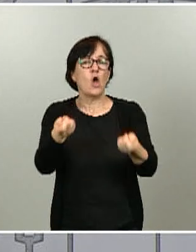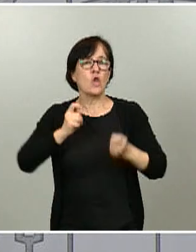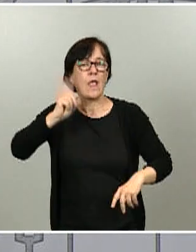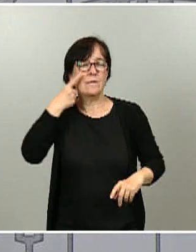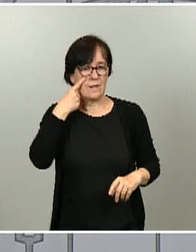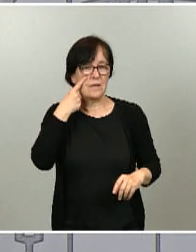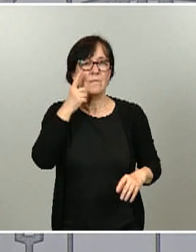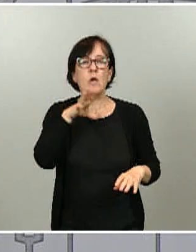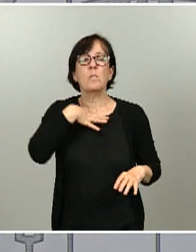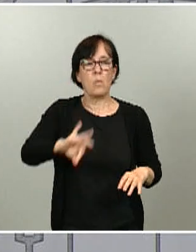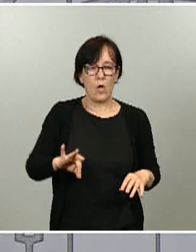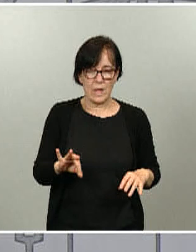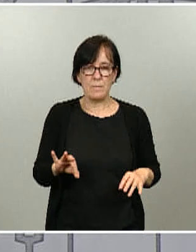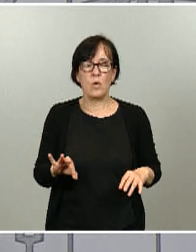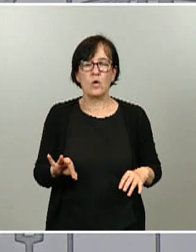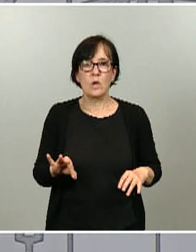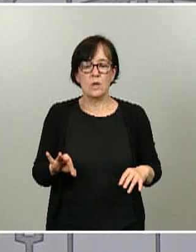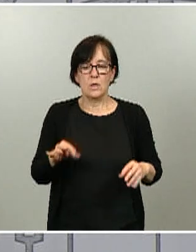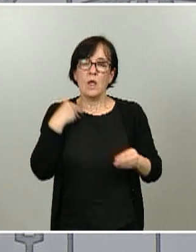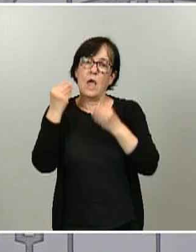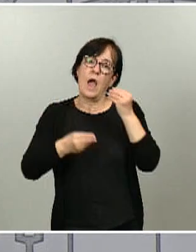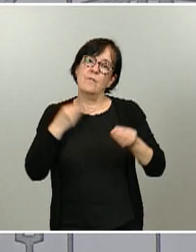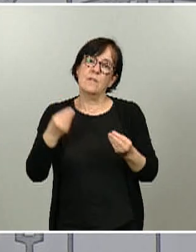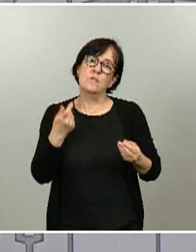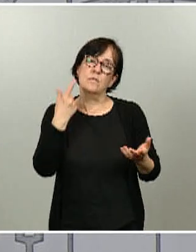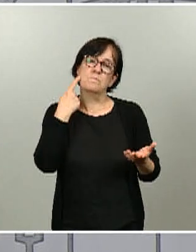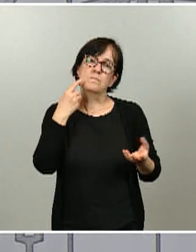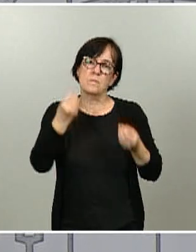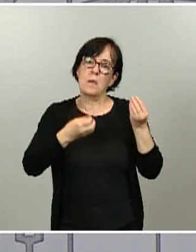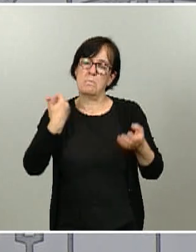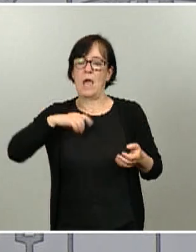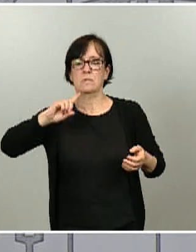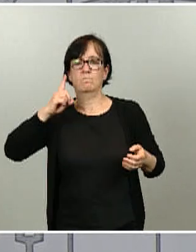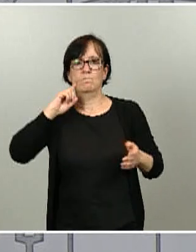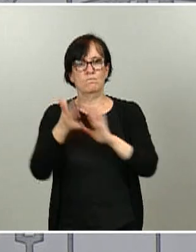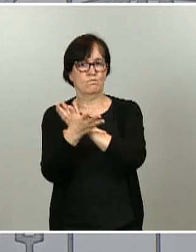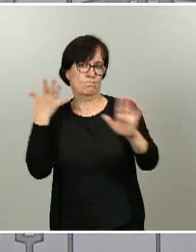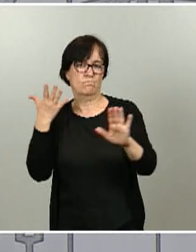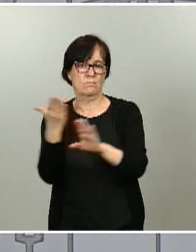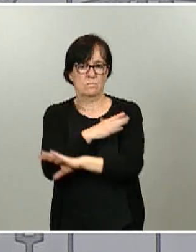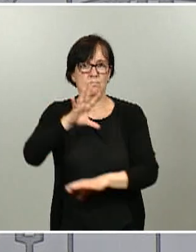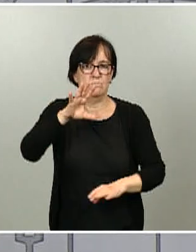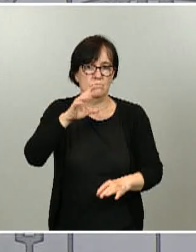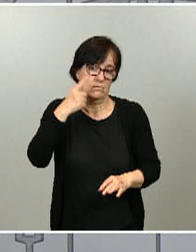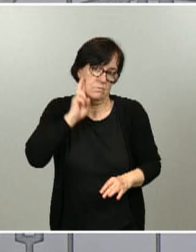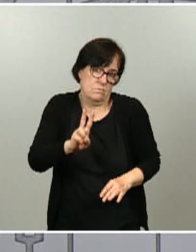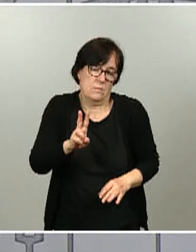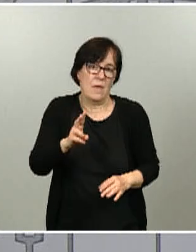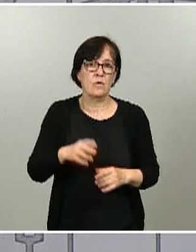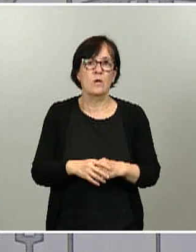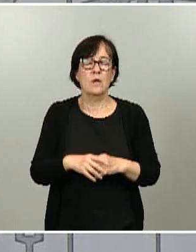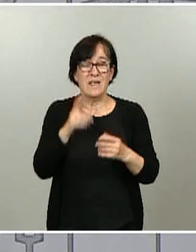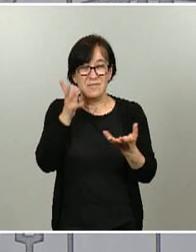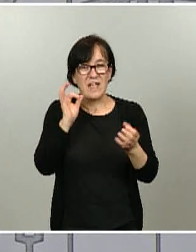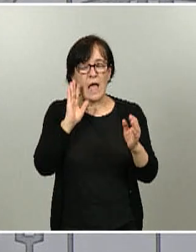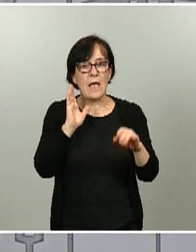podremos llegar a tener una reacción mucho más rápida. Como les he comentado, tenemos esos tiempos que tardamos